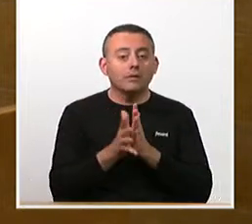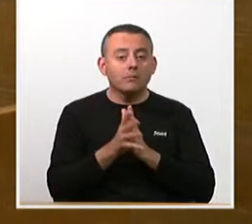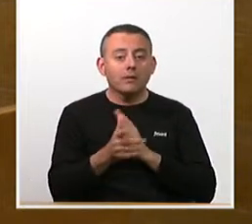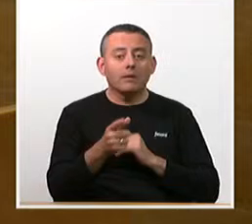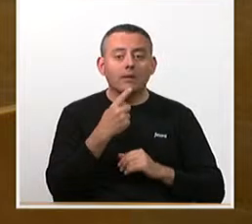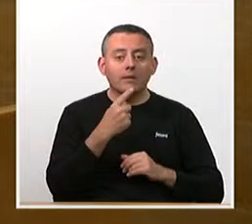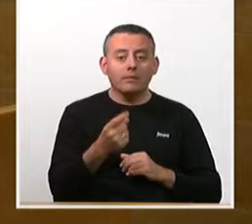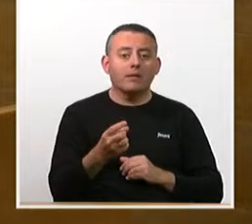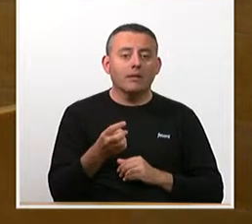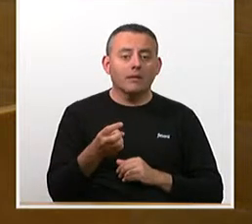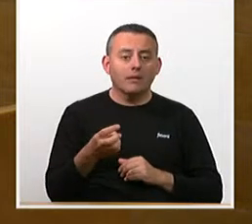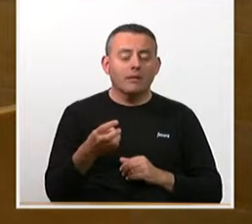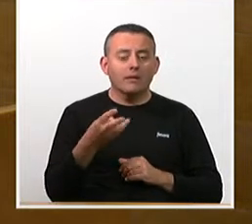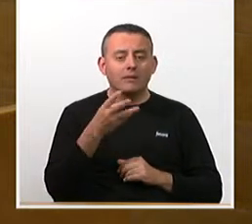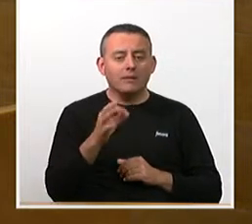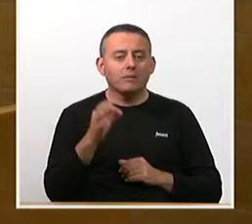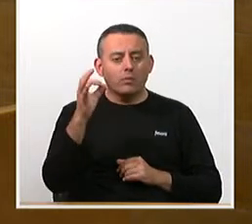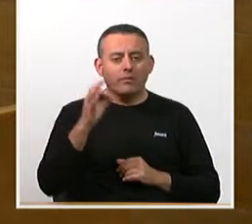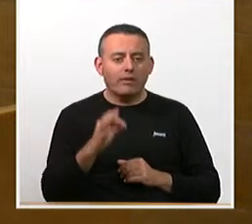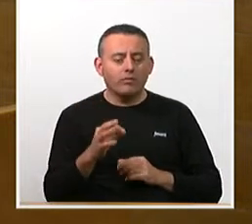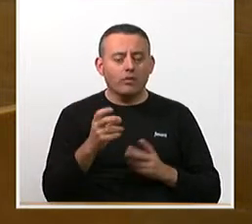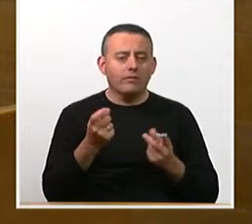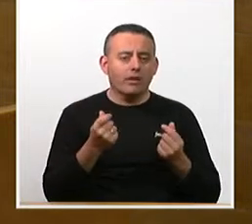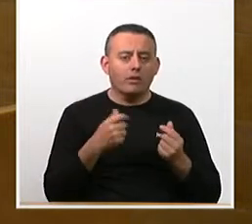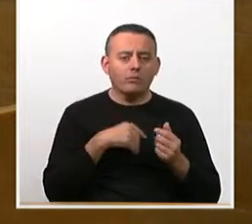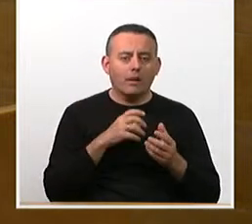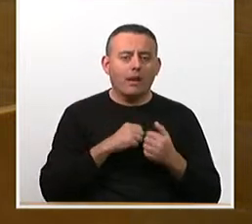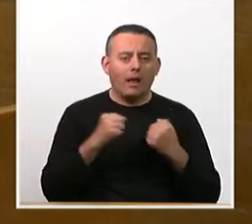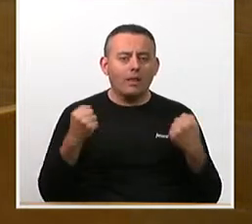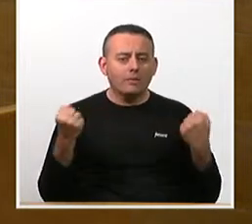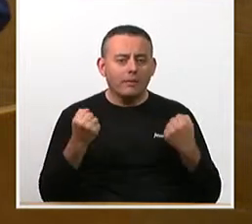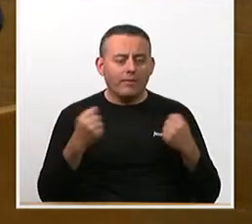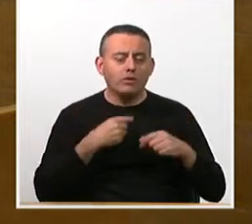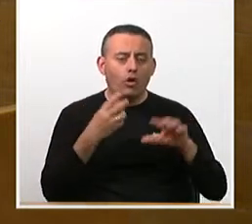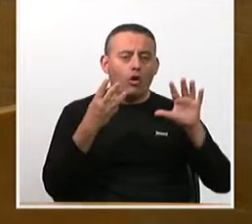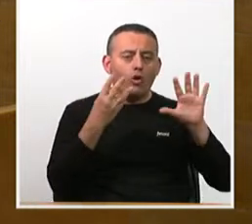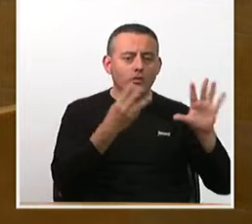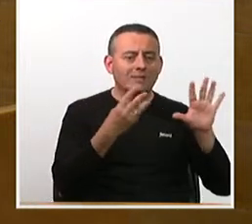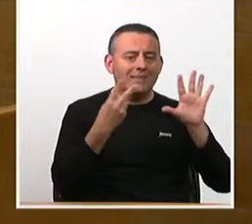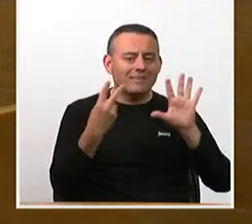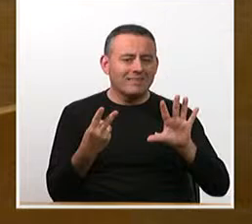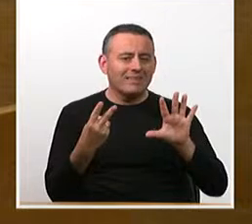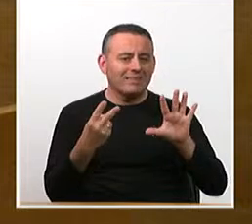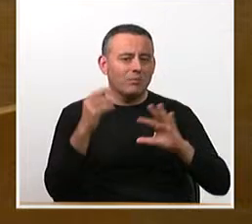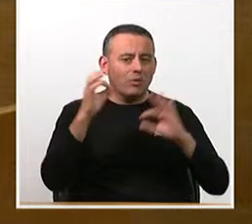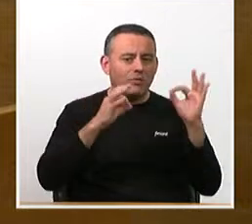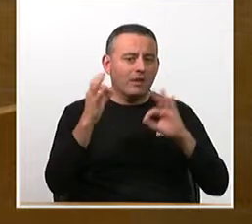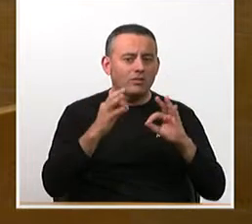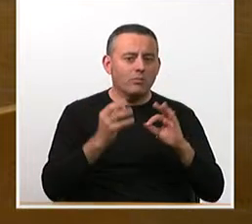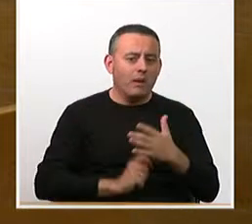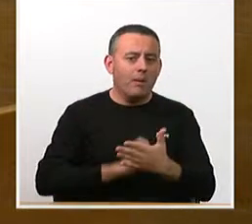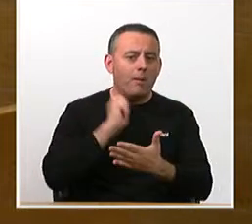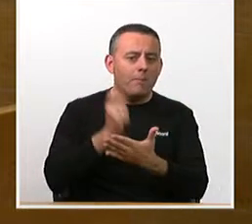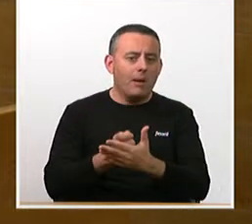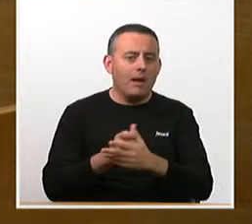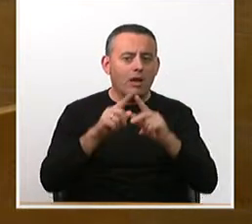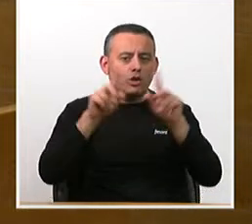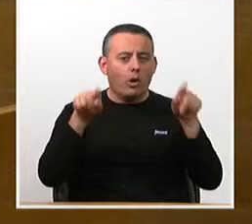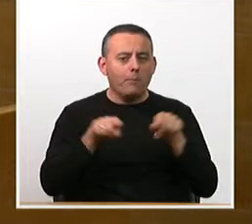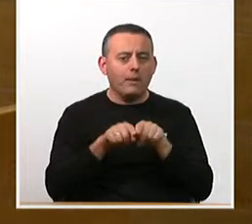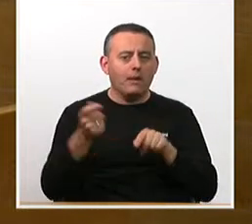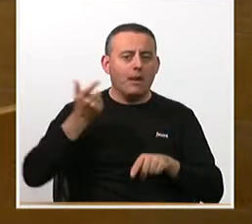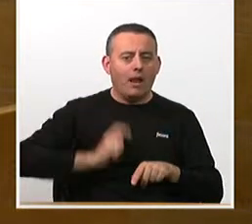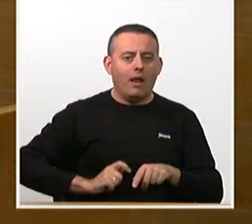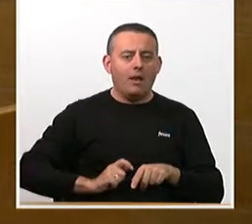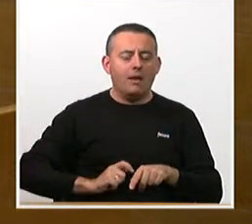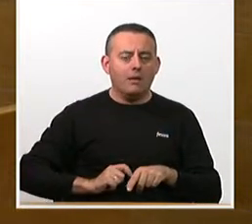destinó el 13 por del dinero recibido para actividades que debían desarrollar el 87 por se lo dedicaban a pagar una sola nómina que de manera llamativa iba